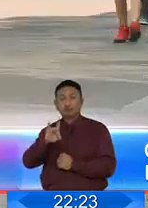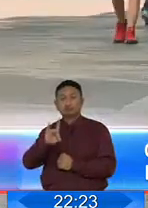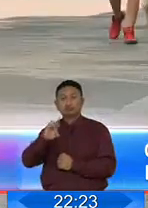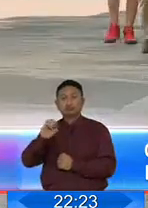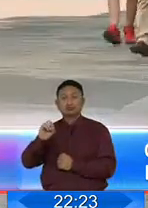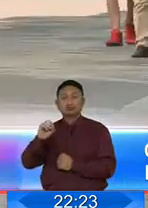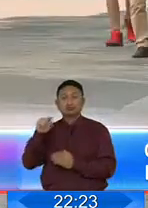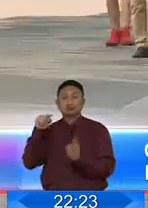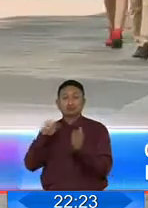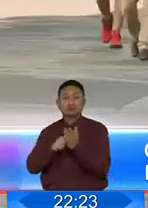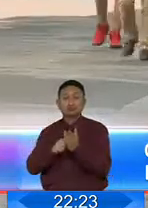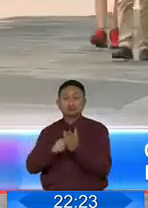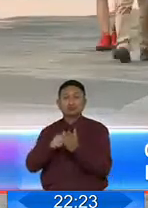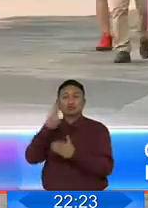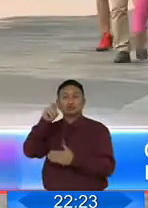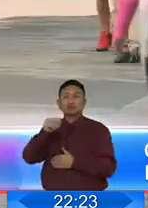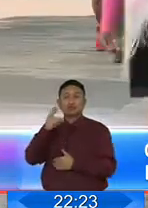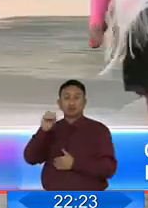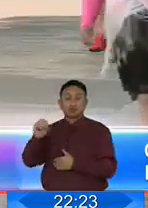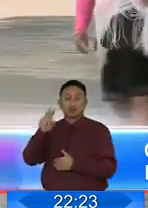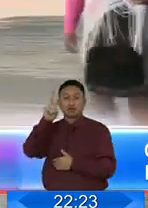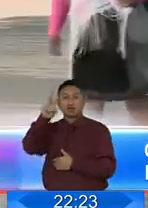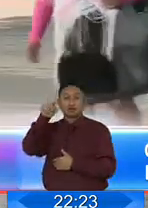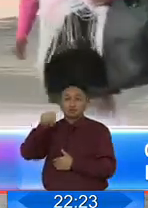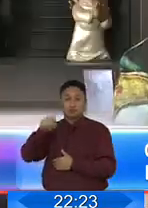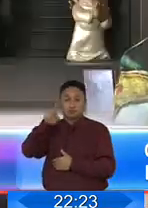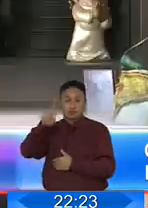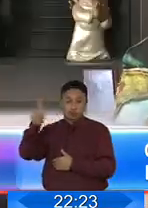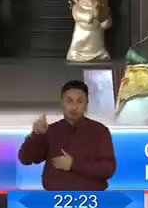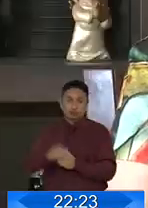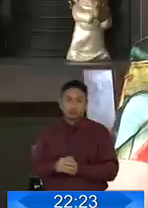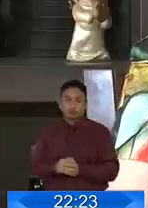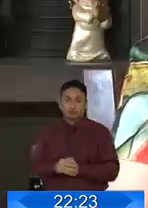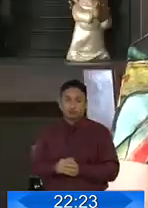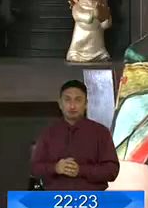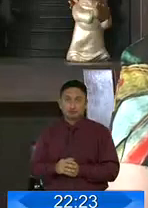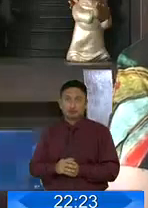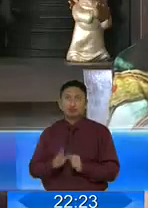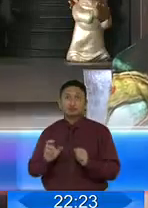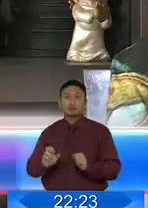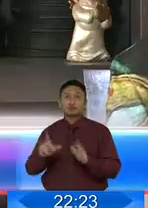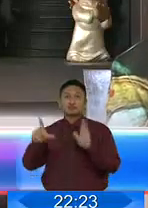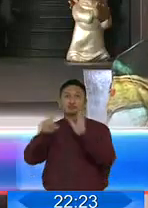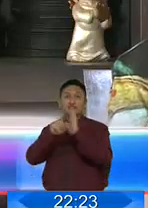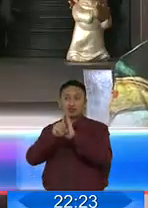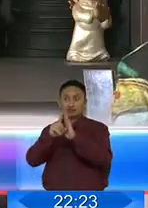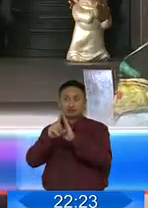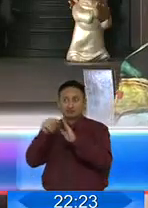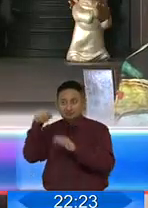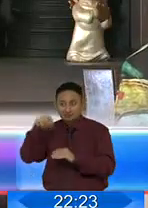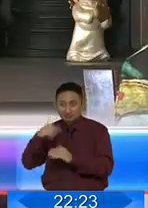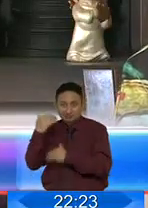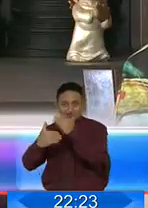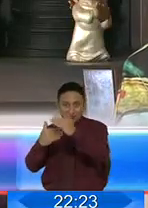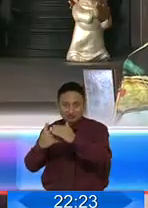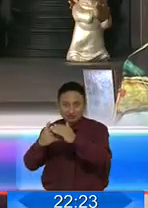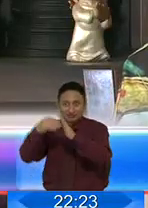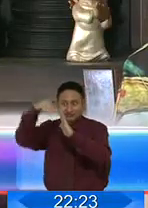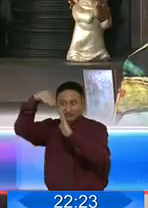mil para 2020 y 2021 respectivamente. Las políticas están en retroceso en términos de lo que